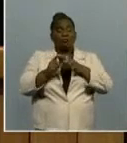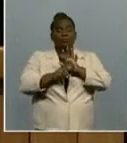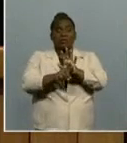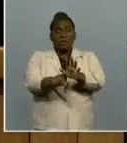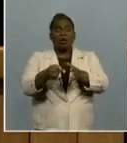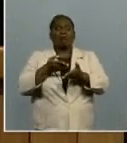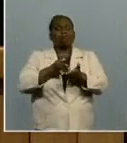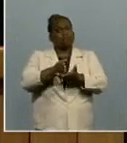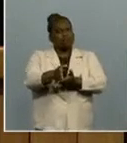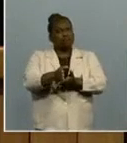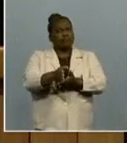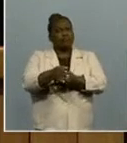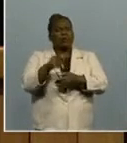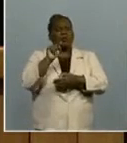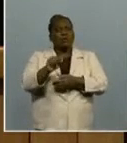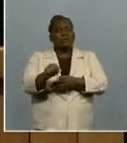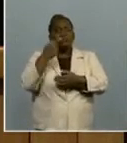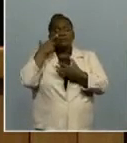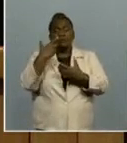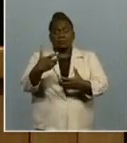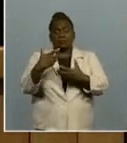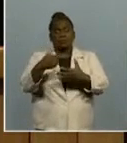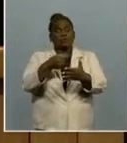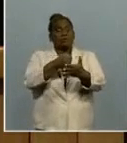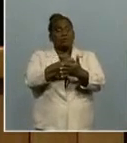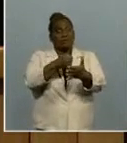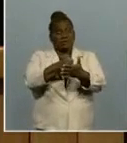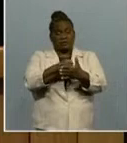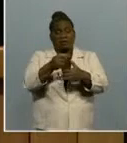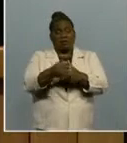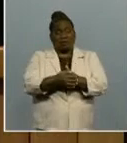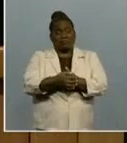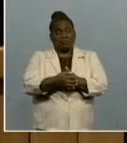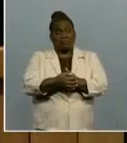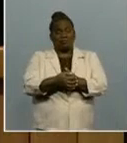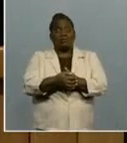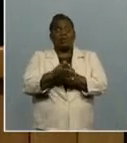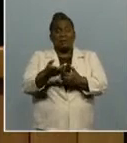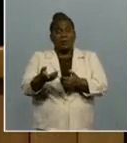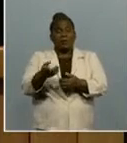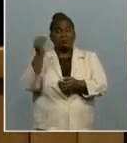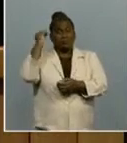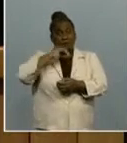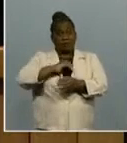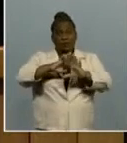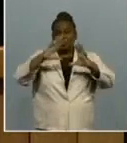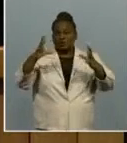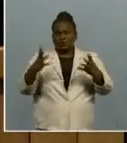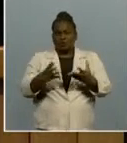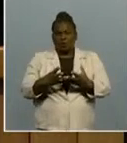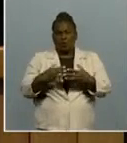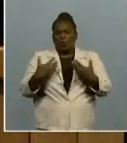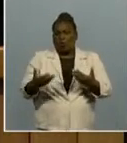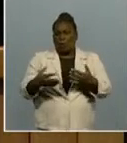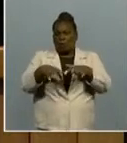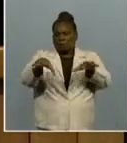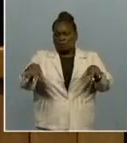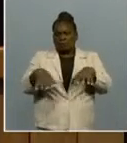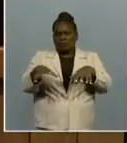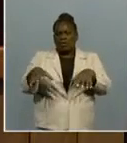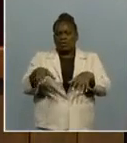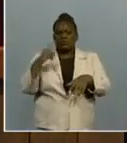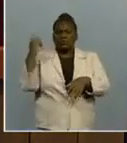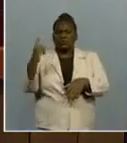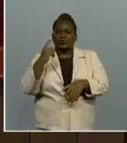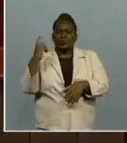pero es imprescindible enfrentar ese desafío con el mayor conocimiento posible del complejo contexto nacional